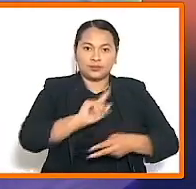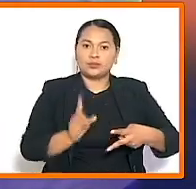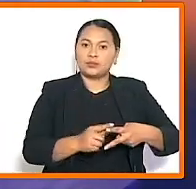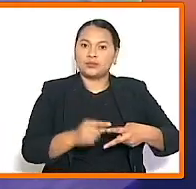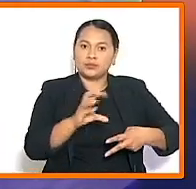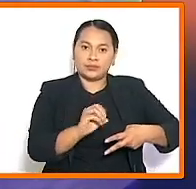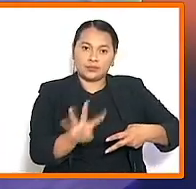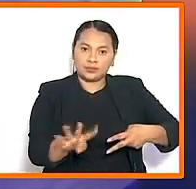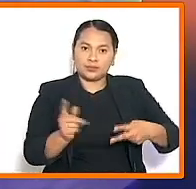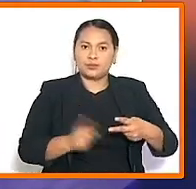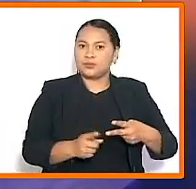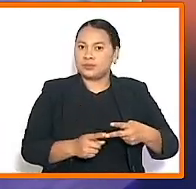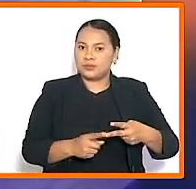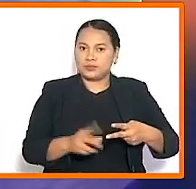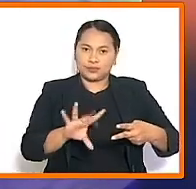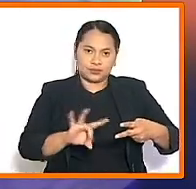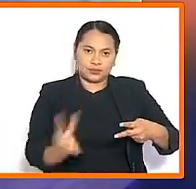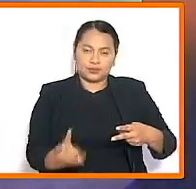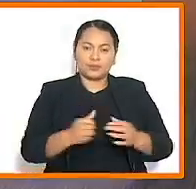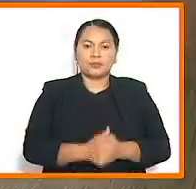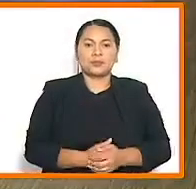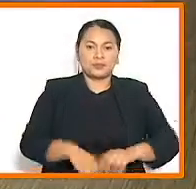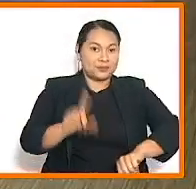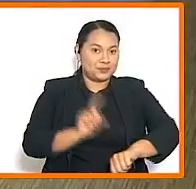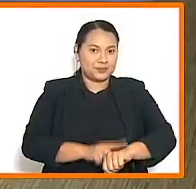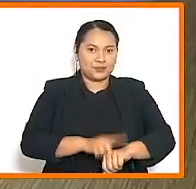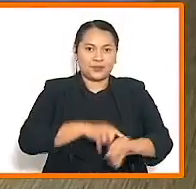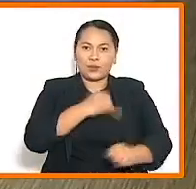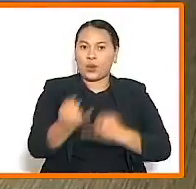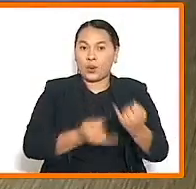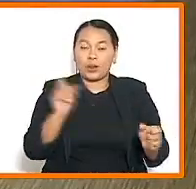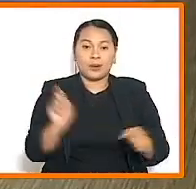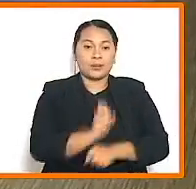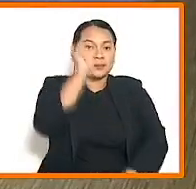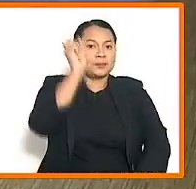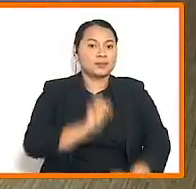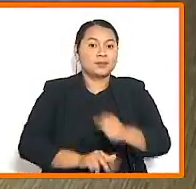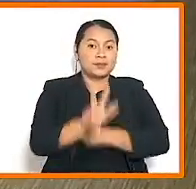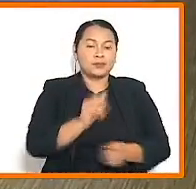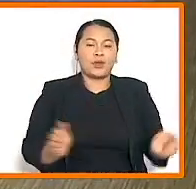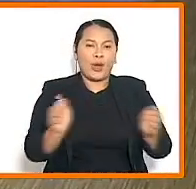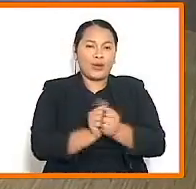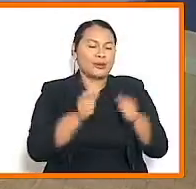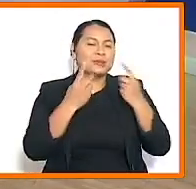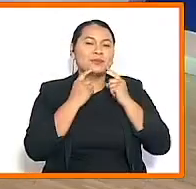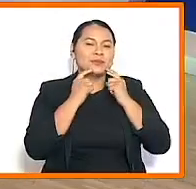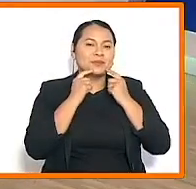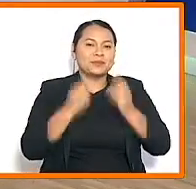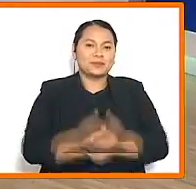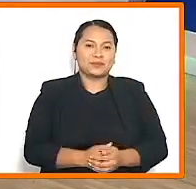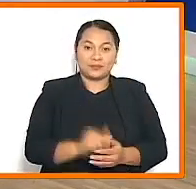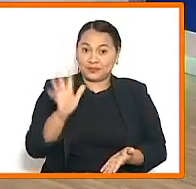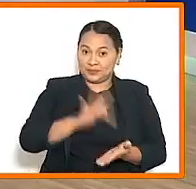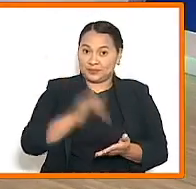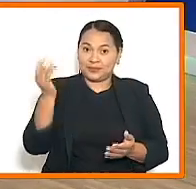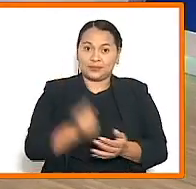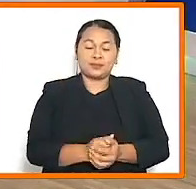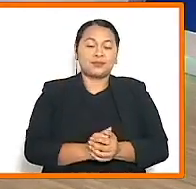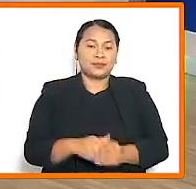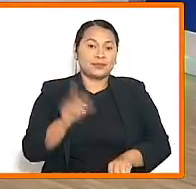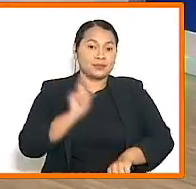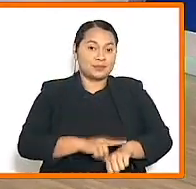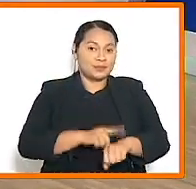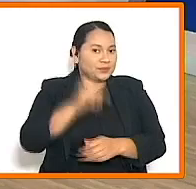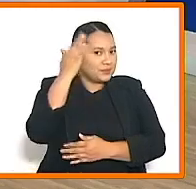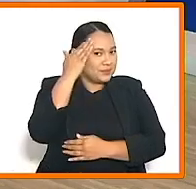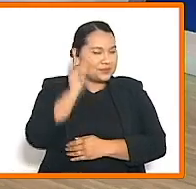y posición 286. Ahora llegó el momento de pegar y ganar junto a Tatiana. Muchas gracias, Cecilia. Así es, vamos a conocer los tres números